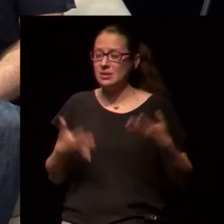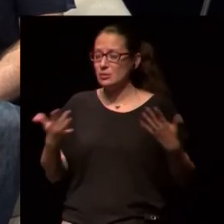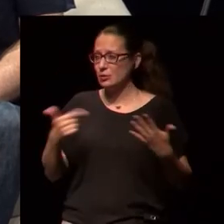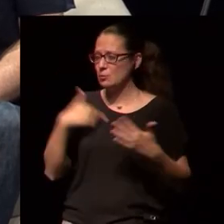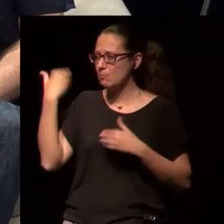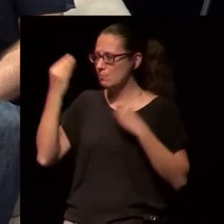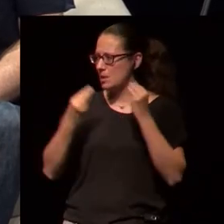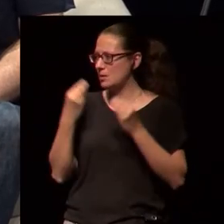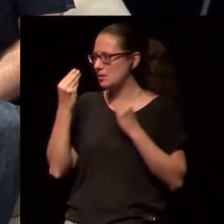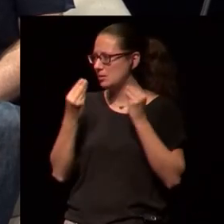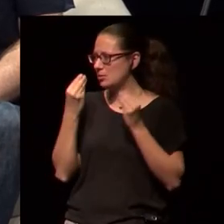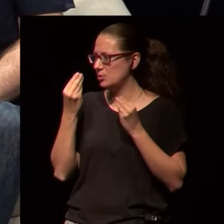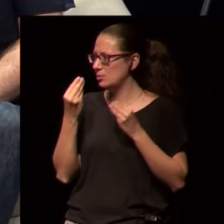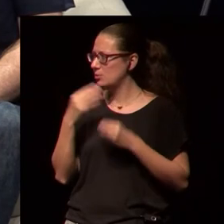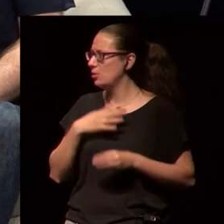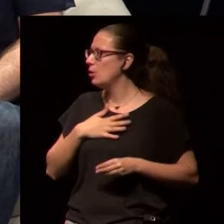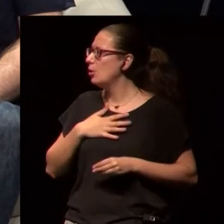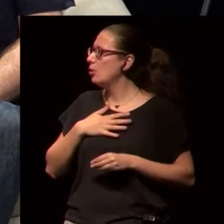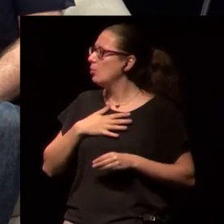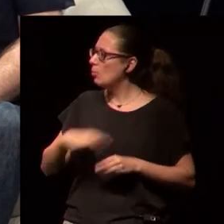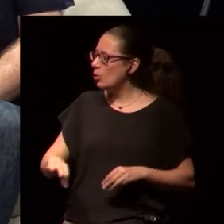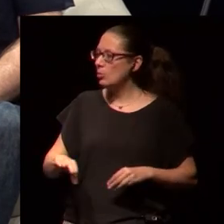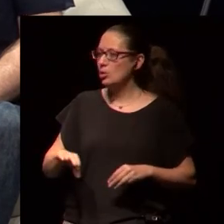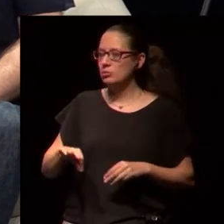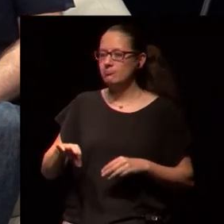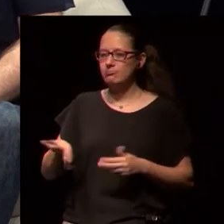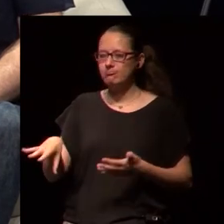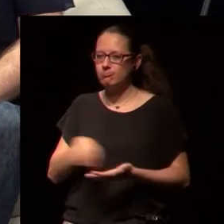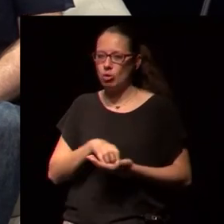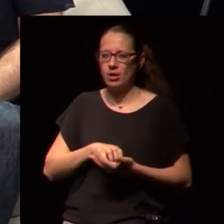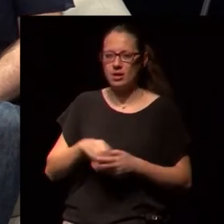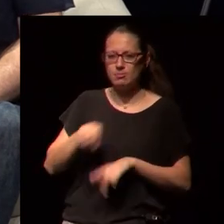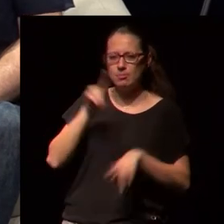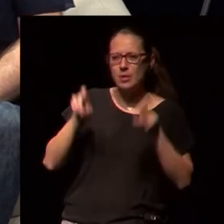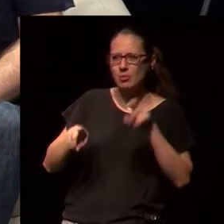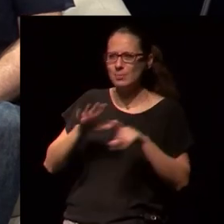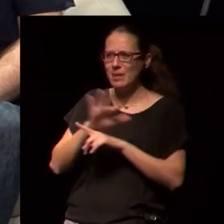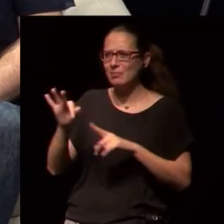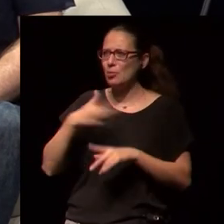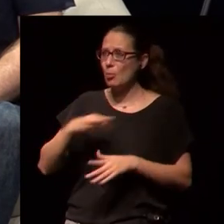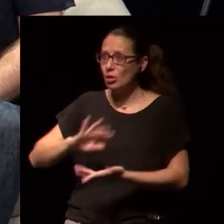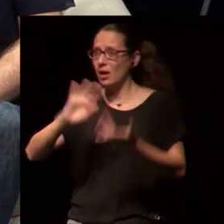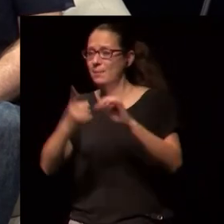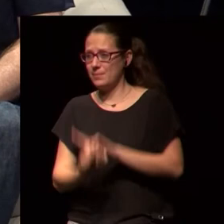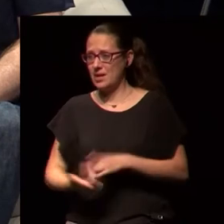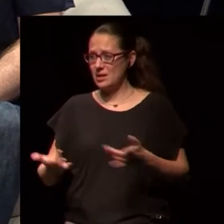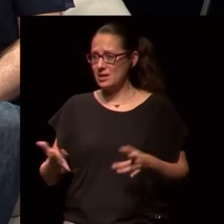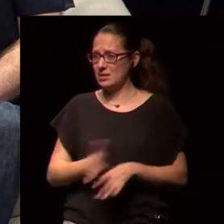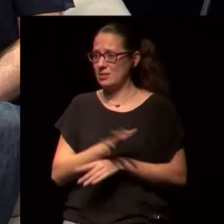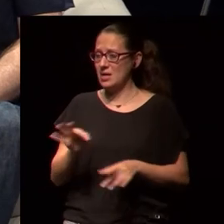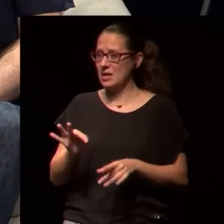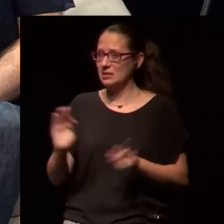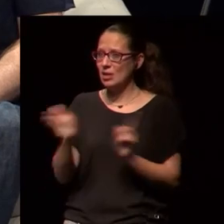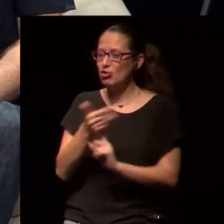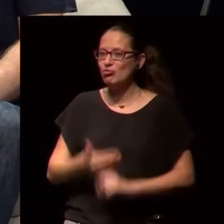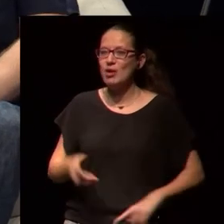pregunto, ¿podemos cuestionar eso? ¿Podemos cambiar y encontrar